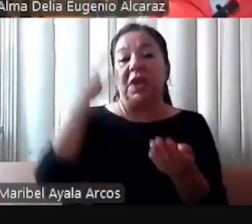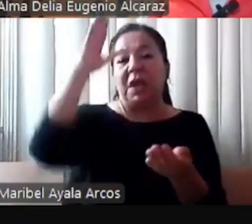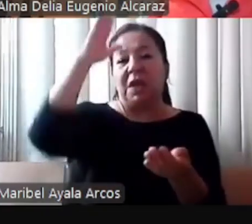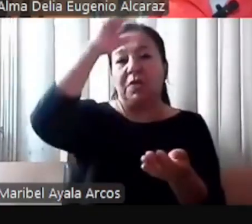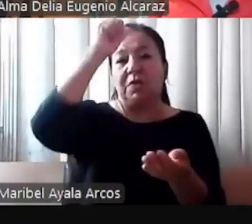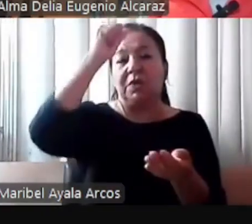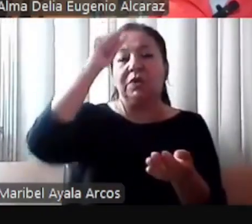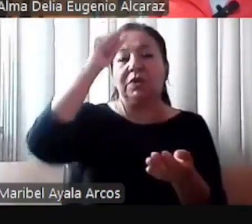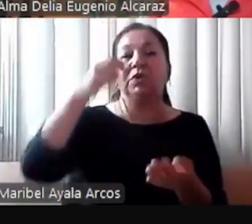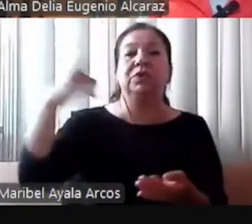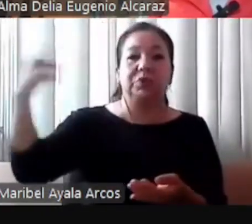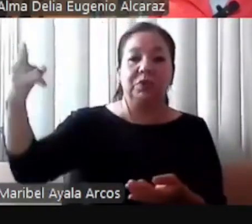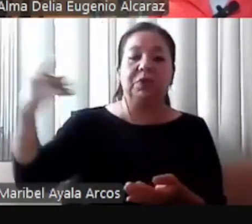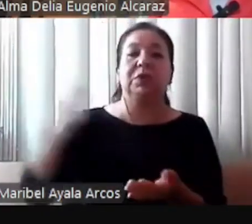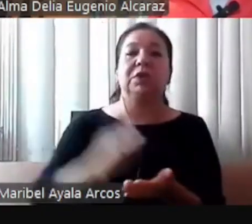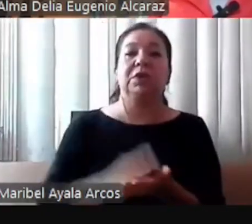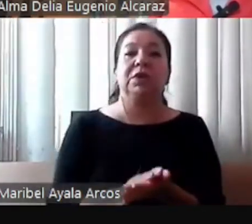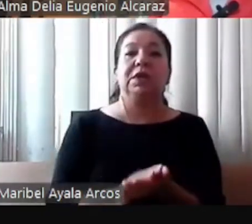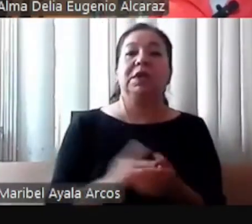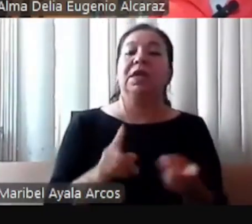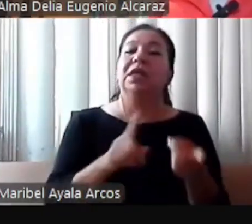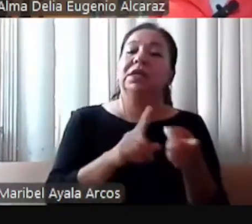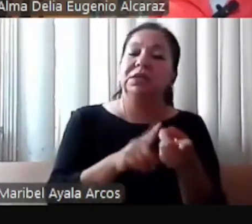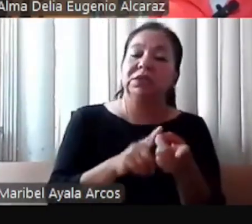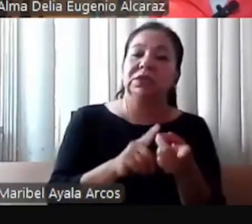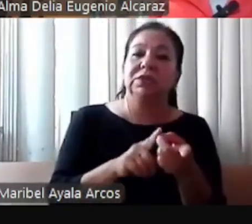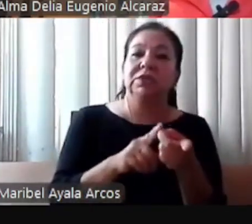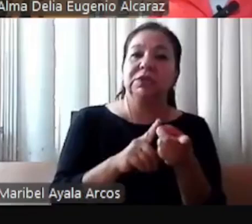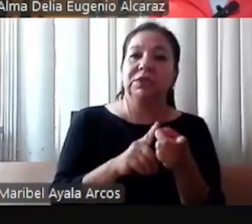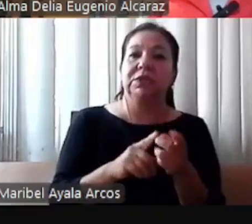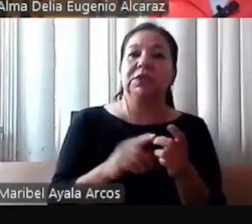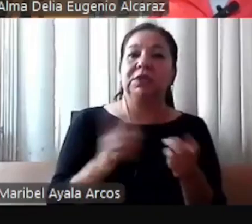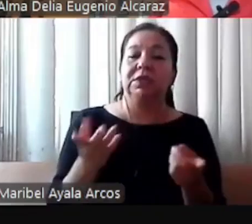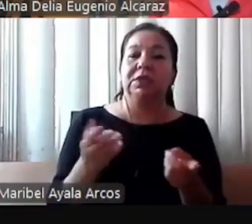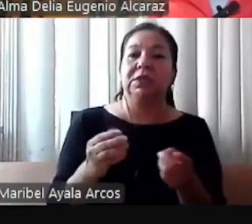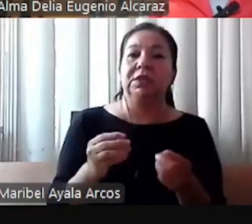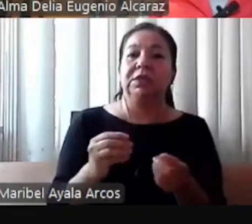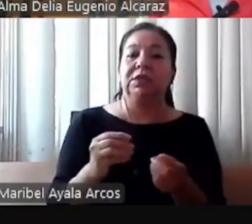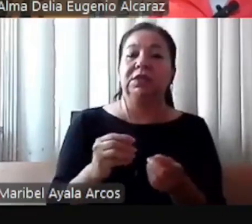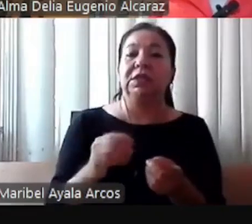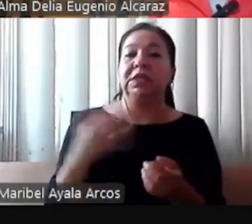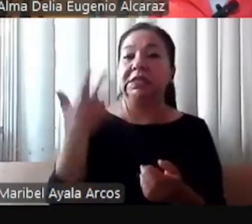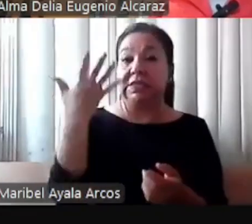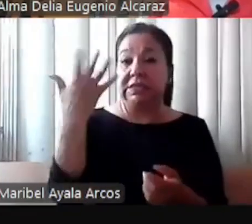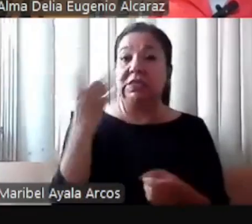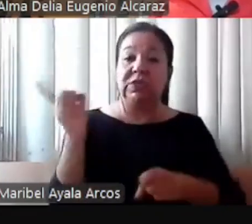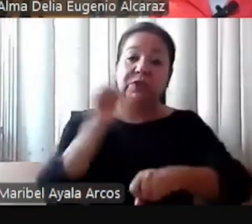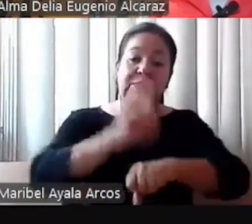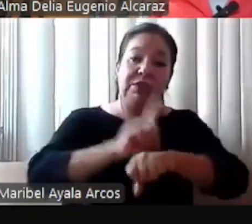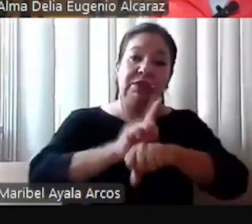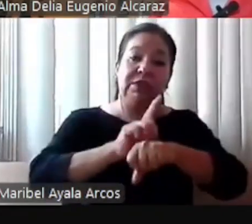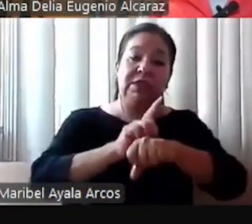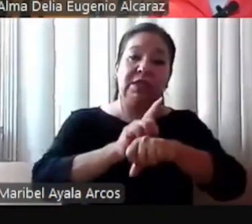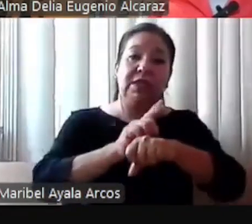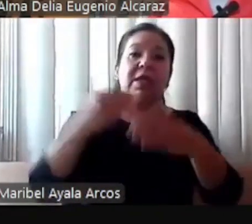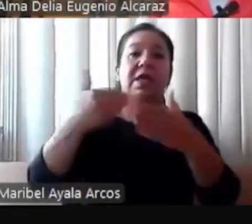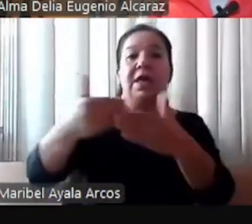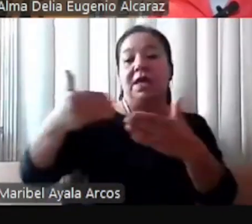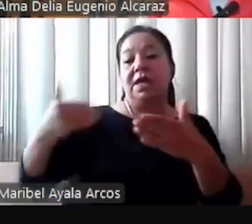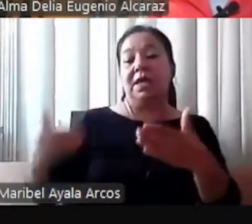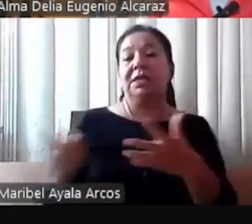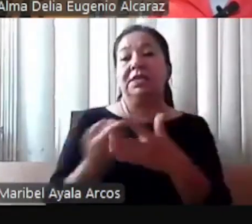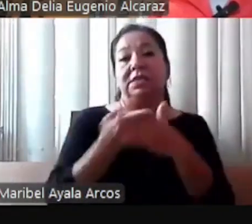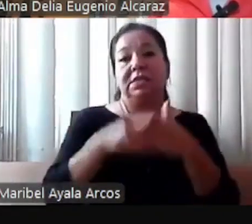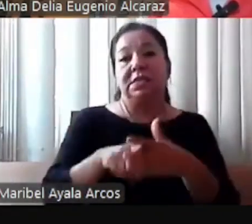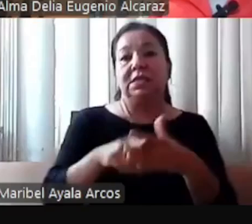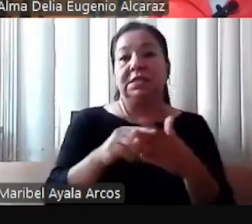colocadas en los sitios precisados por el quejoso, por lo menos por un periodo de 5 días, y previo al inicio de las campañas electorales. De